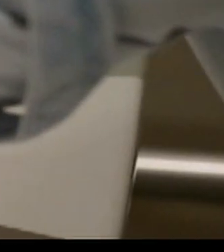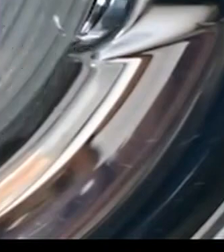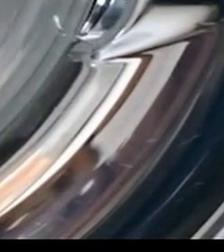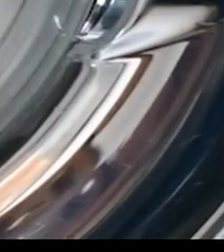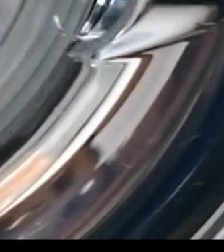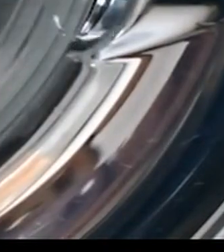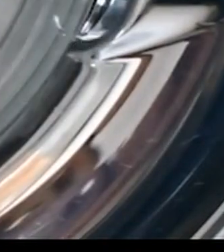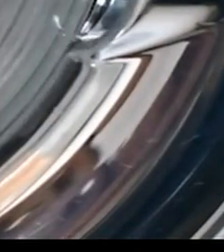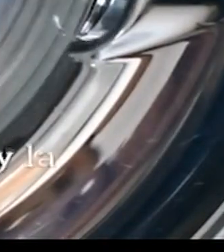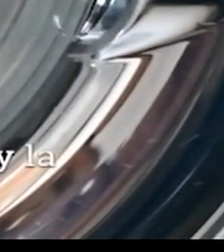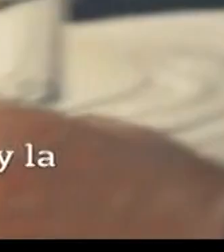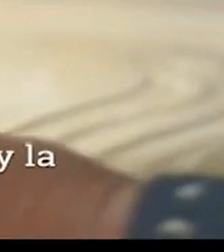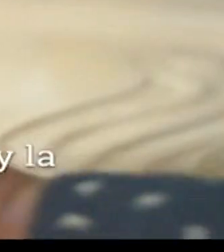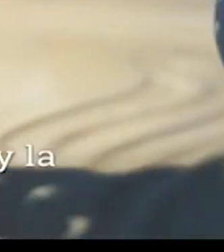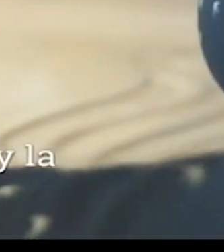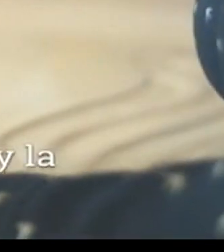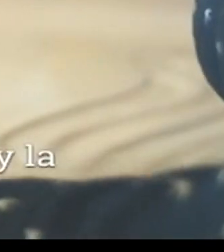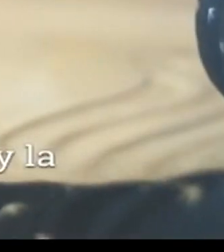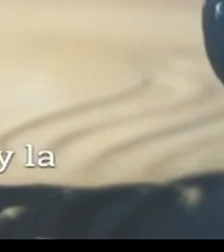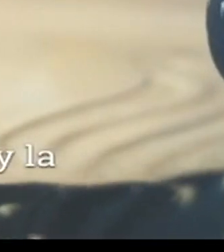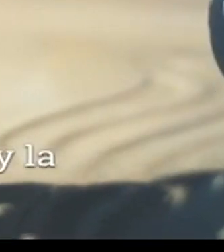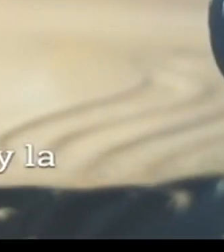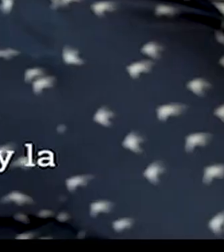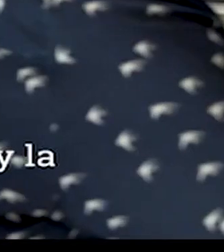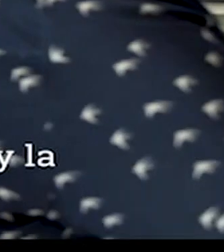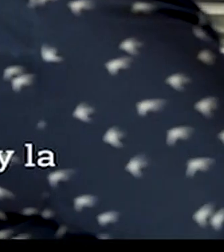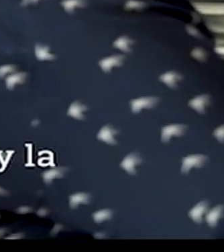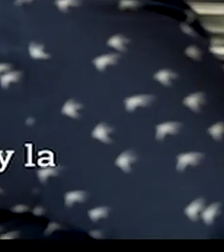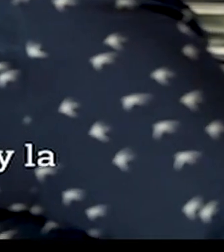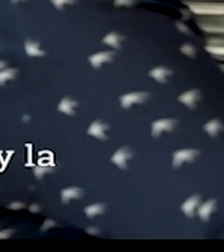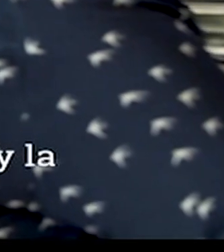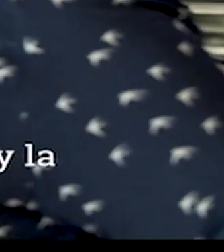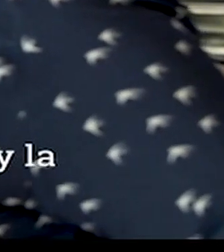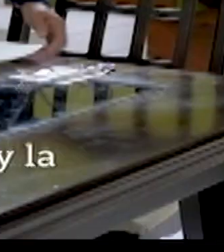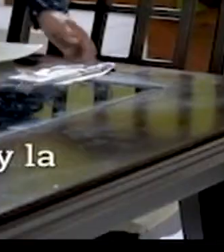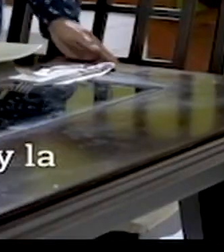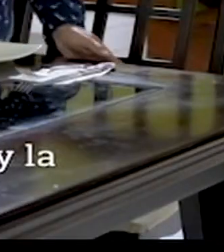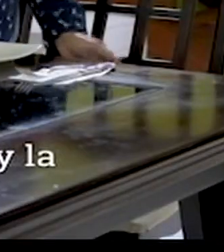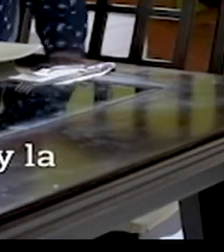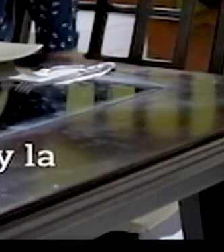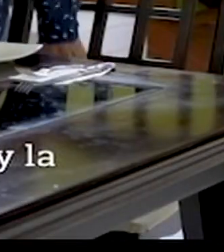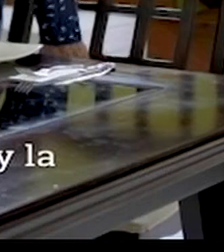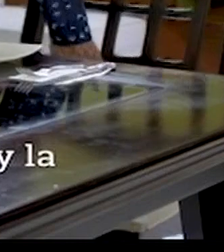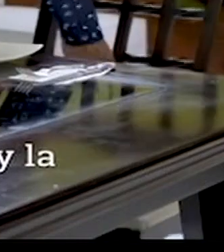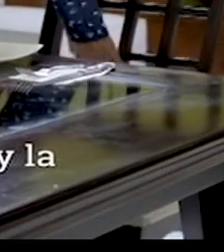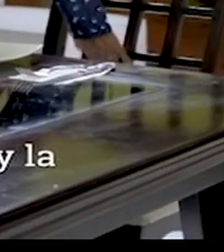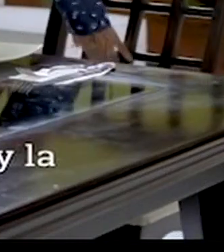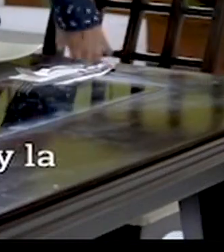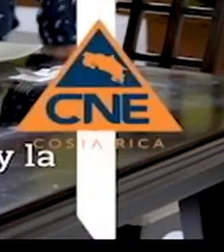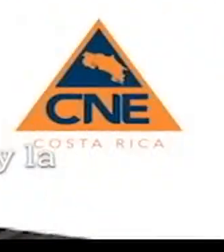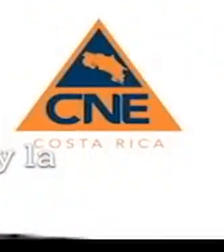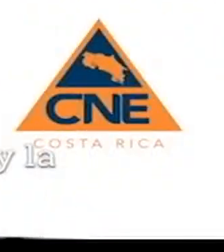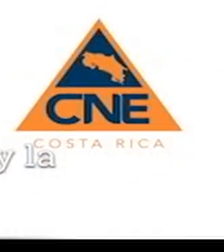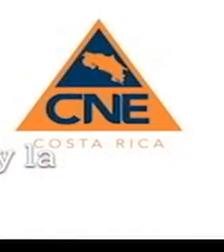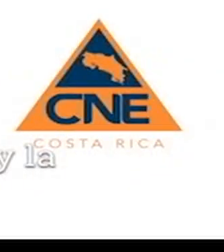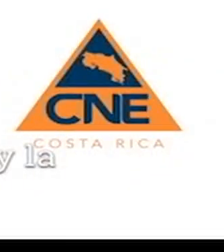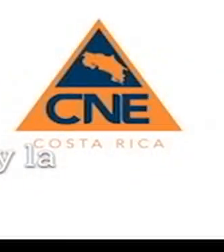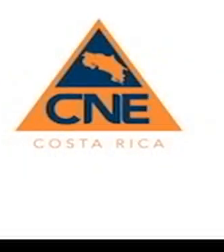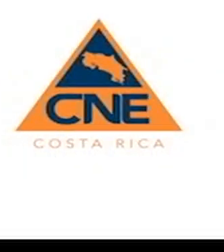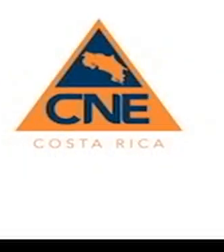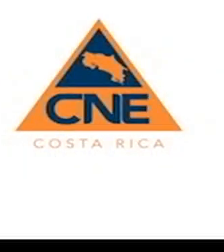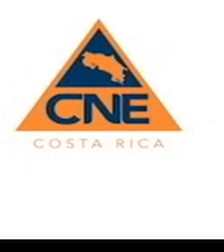650.000 personas. Con su pago puntual, aseguramos el servicio, su salud y la protección ante el